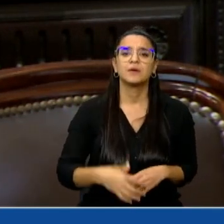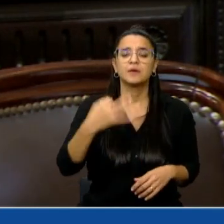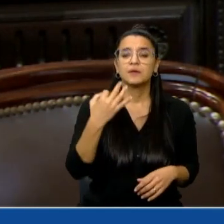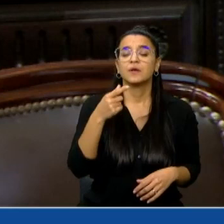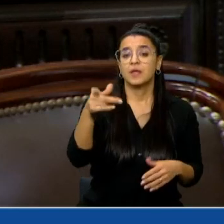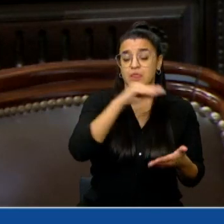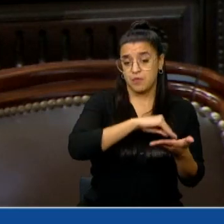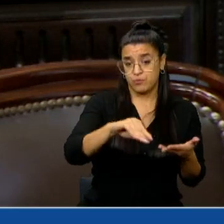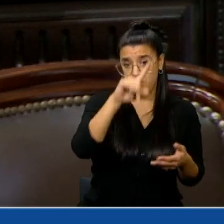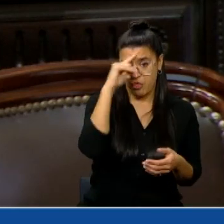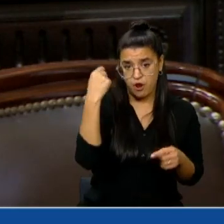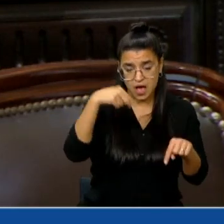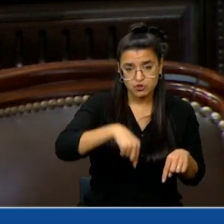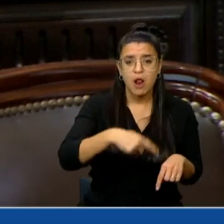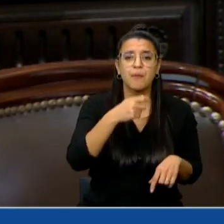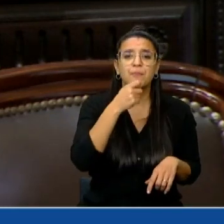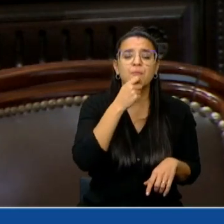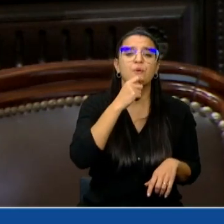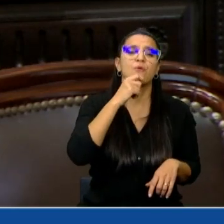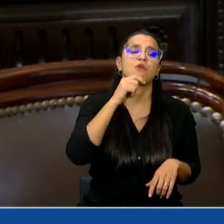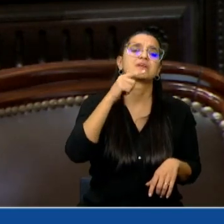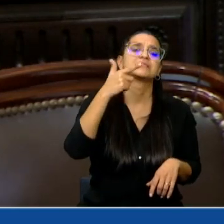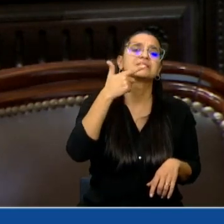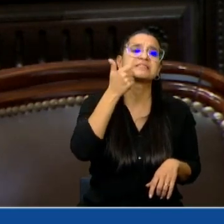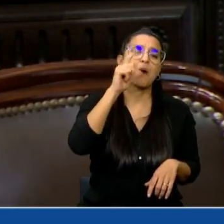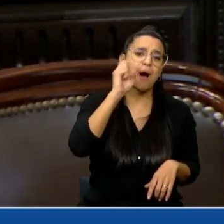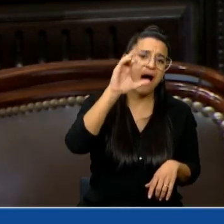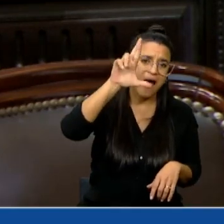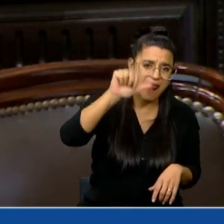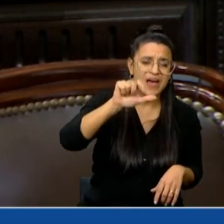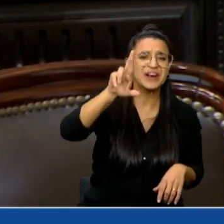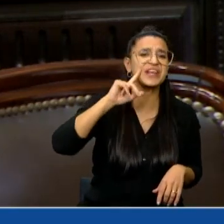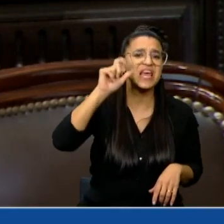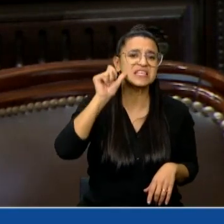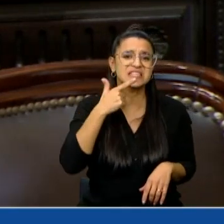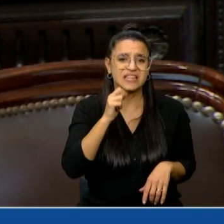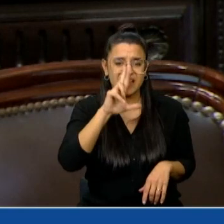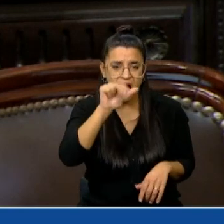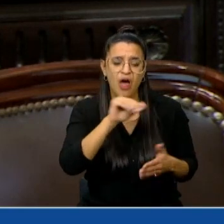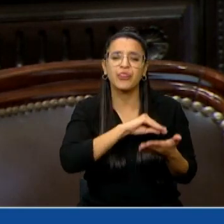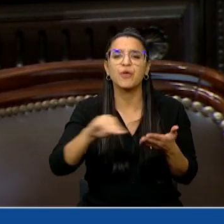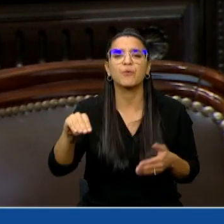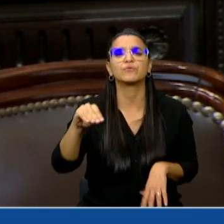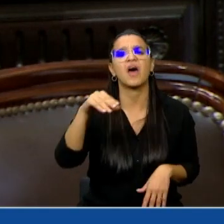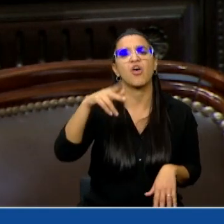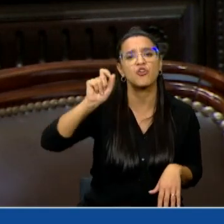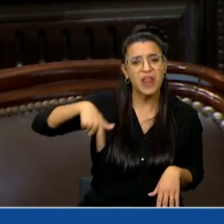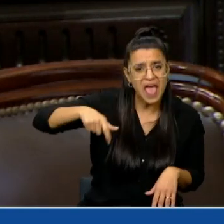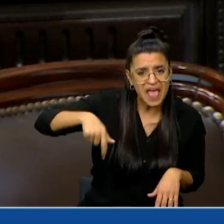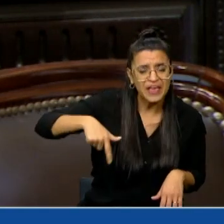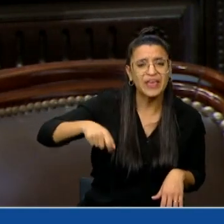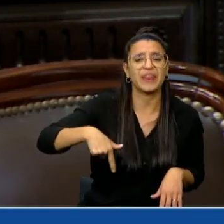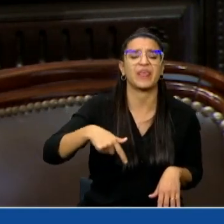autoría de diputados nacionales como Zavala, Riestra, Barletta, el diputado Mario Negri